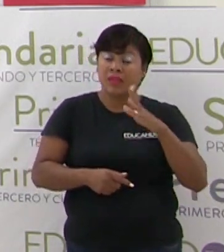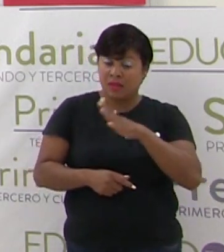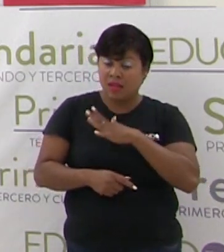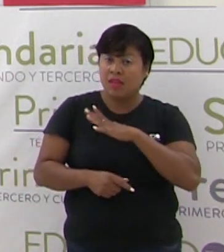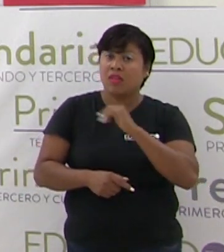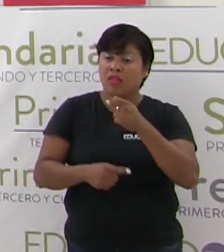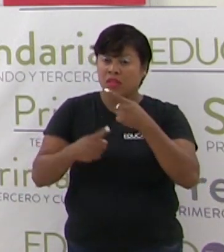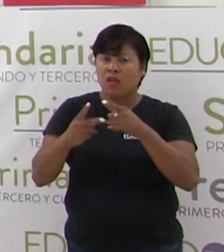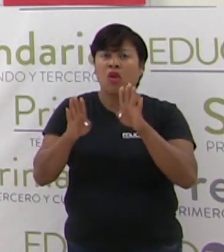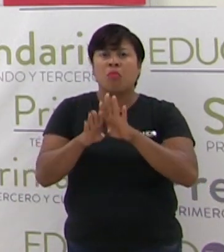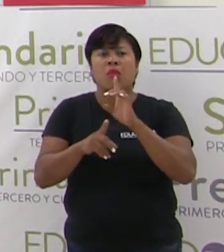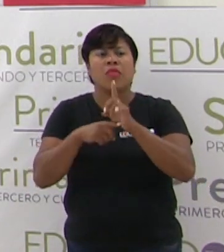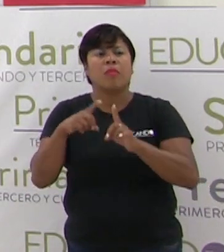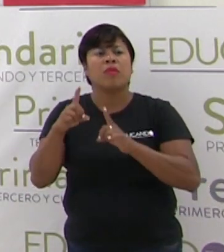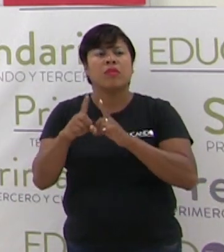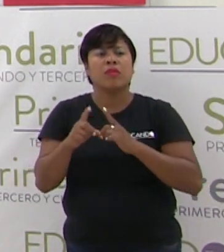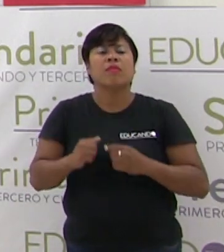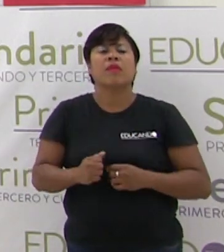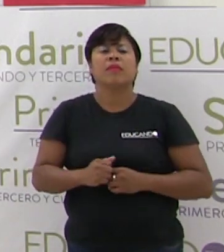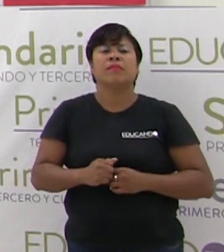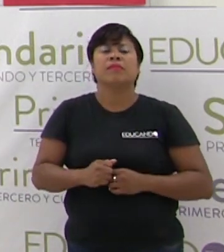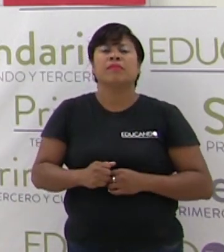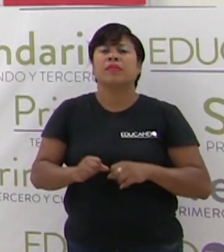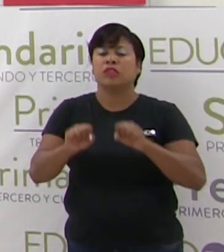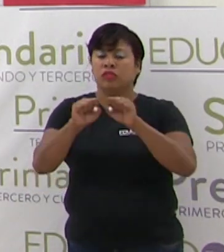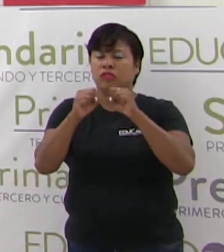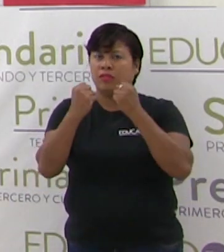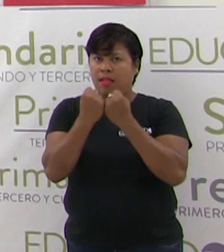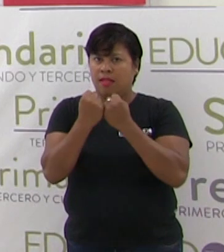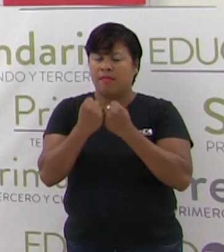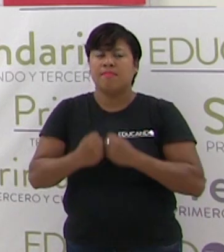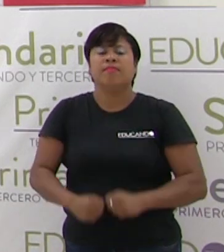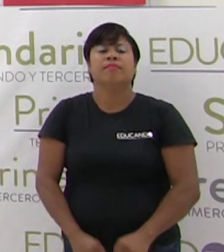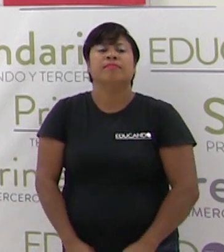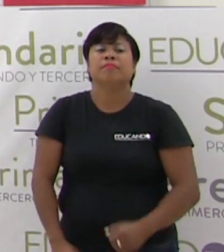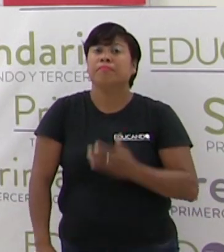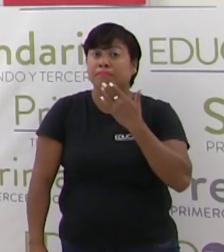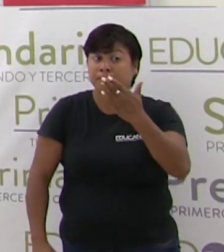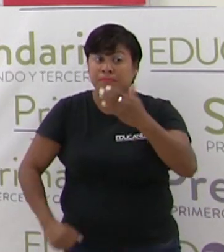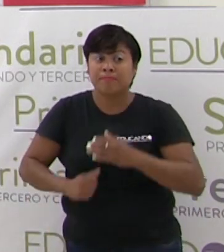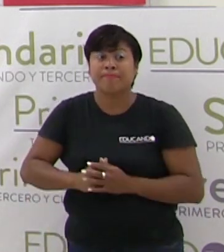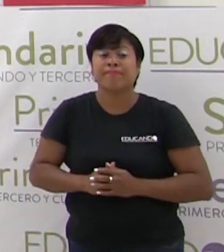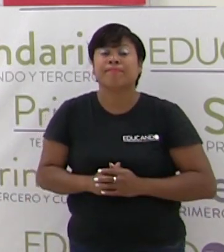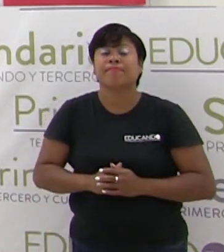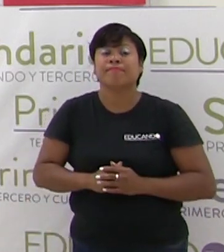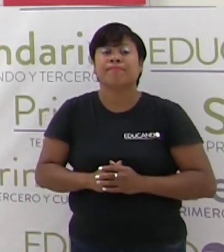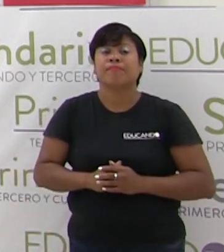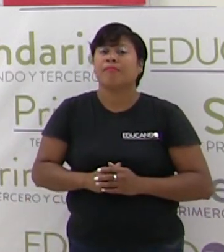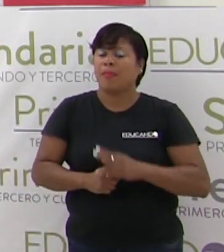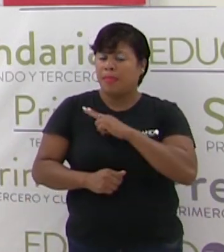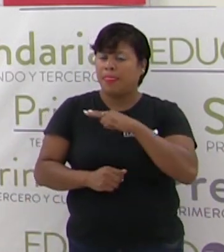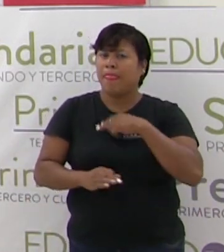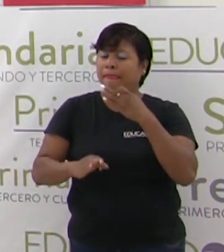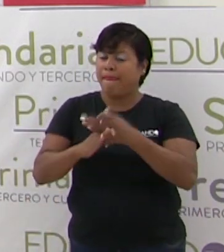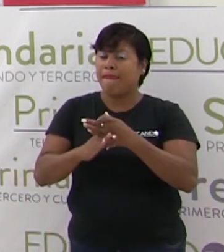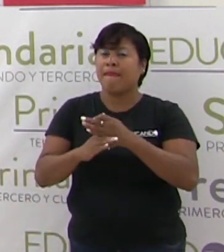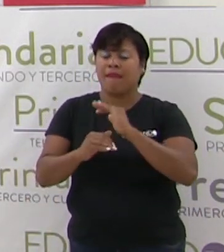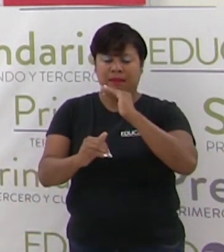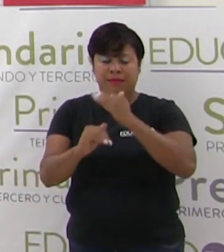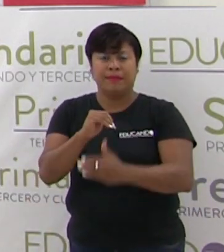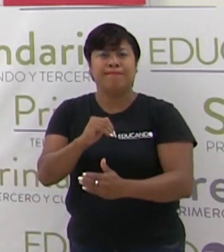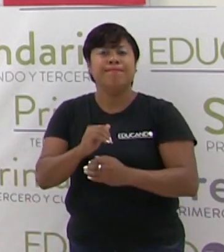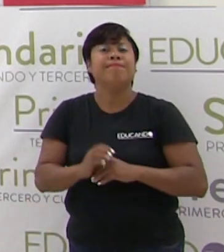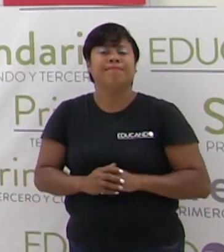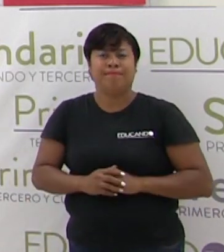pero hay otras como la deportiva y la social. Pues bien, hemos llegado entonces